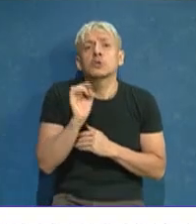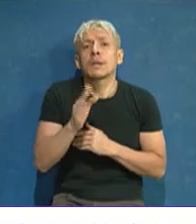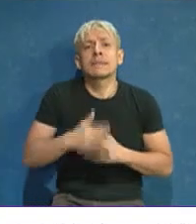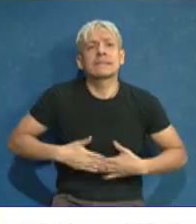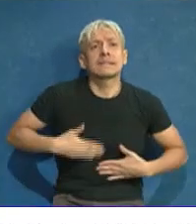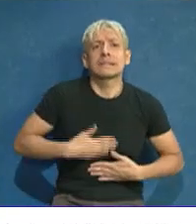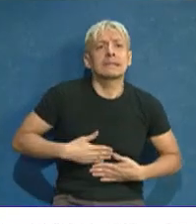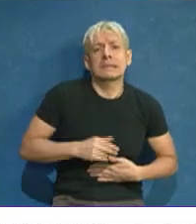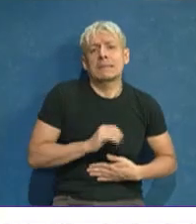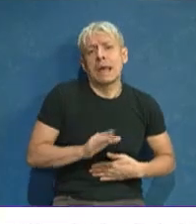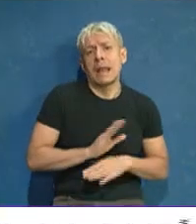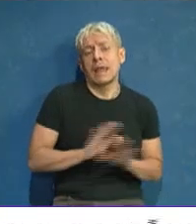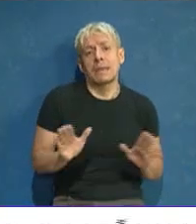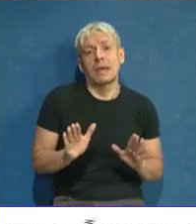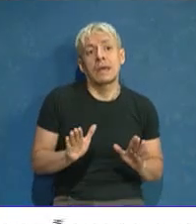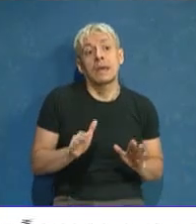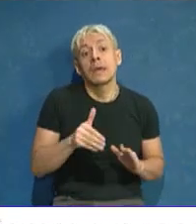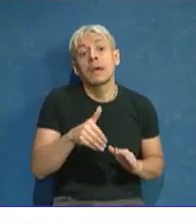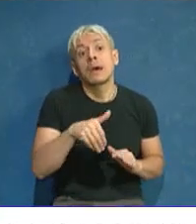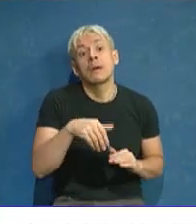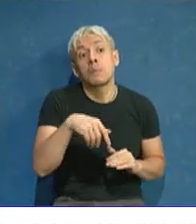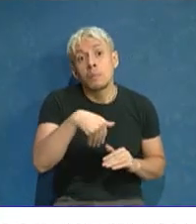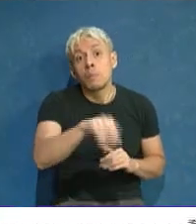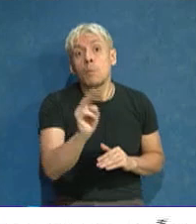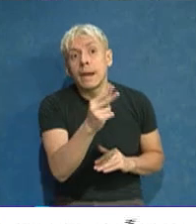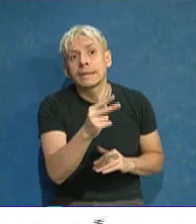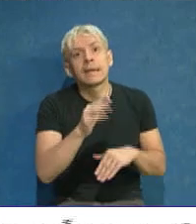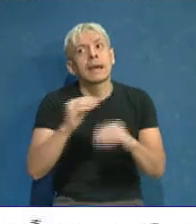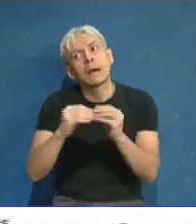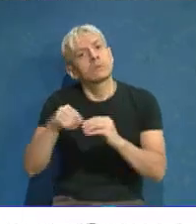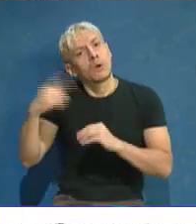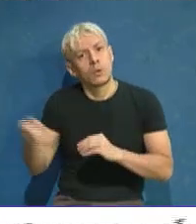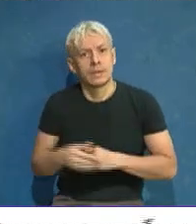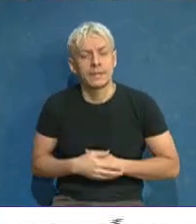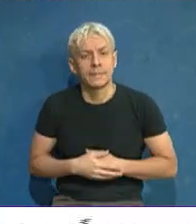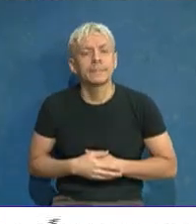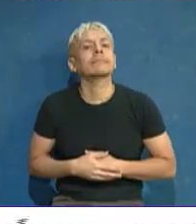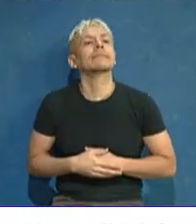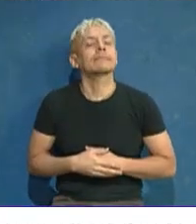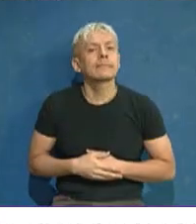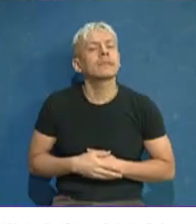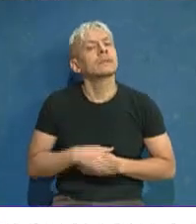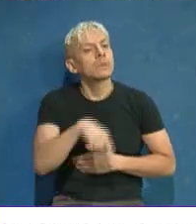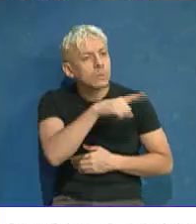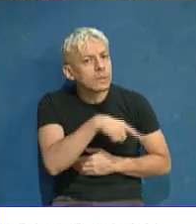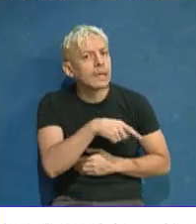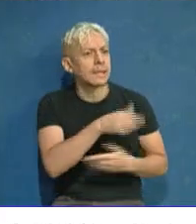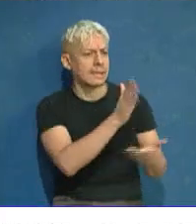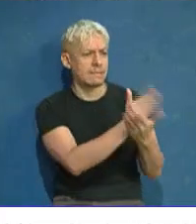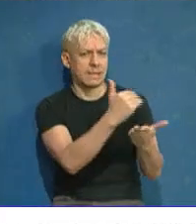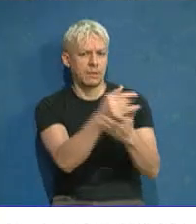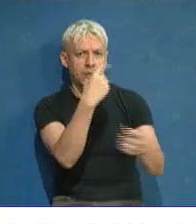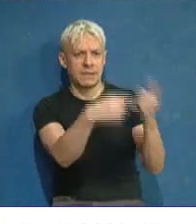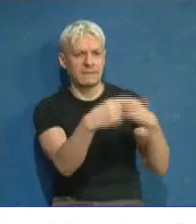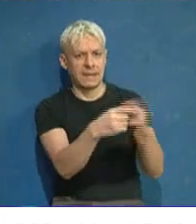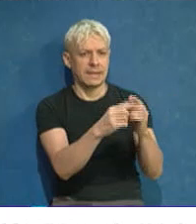el desenlace lamentable es el otra causa la viene en función de cómo están trabajando y qué son varios los entes que están desarrollando